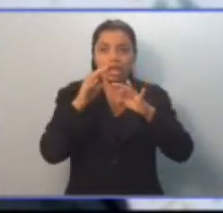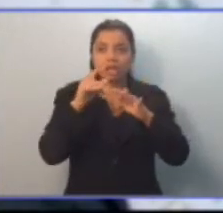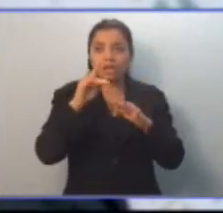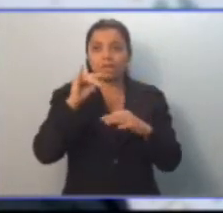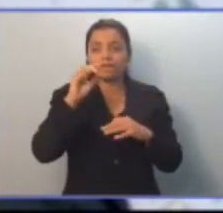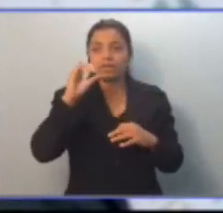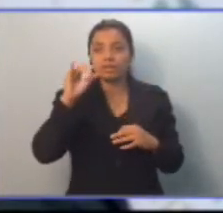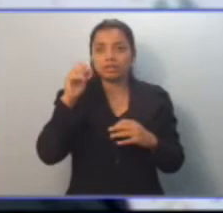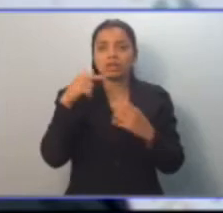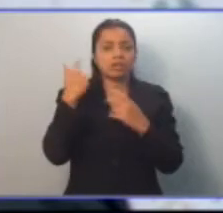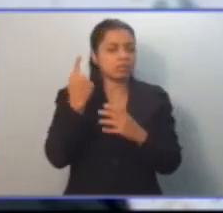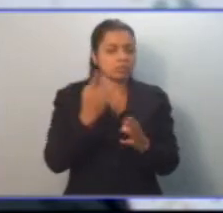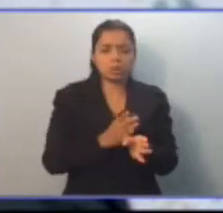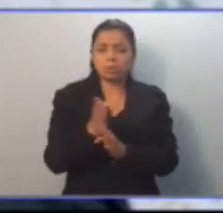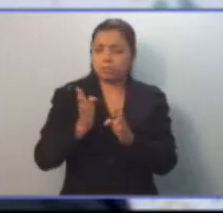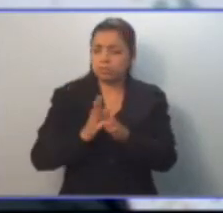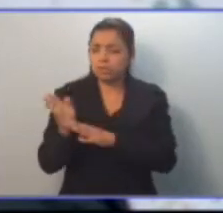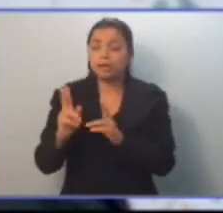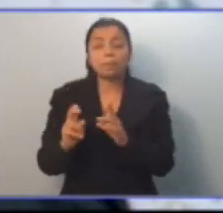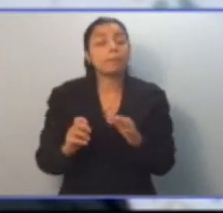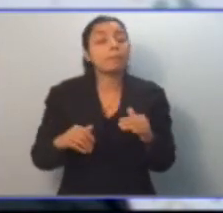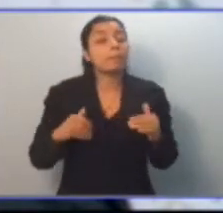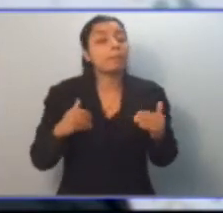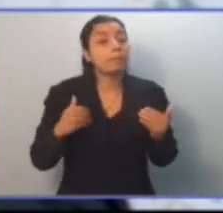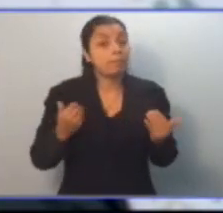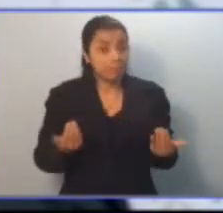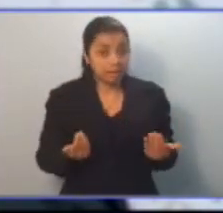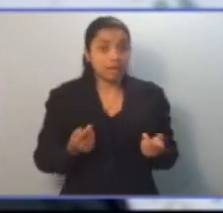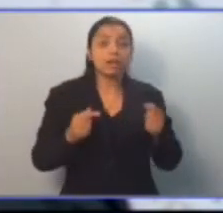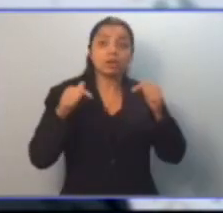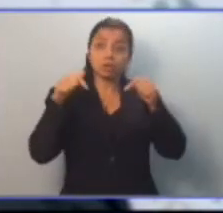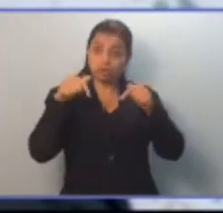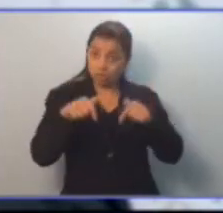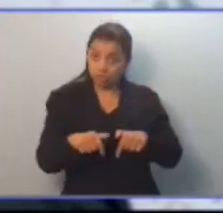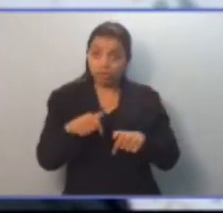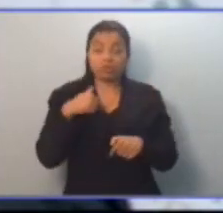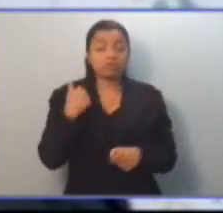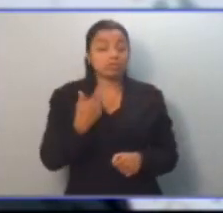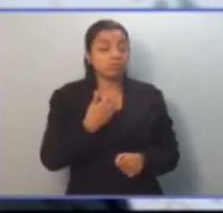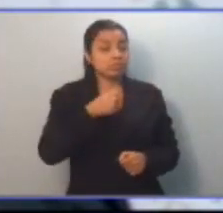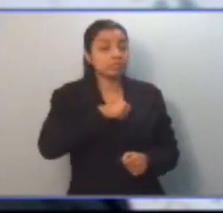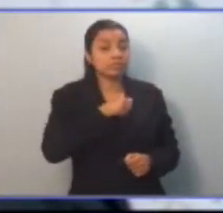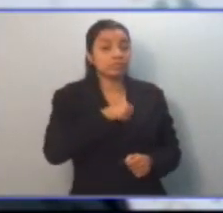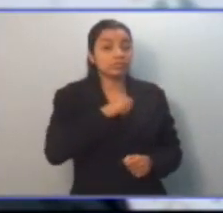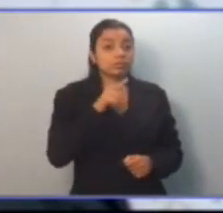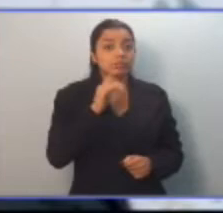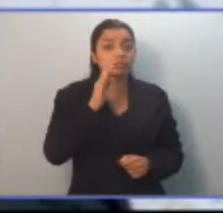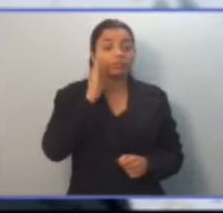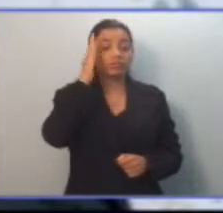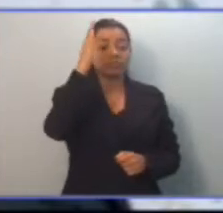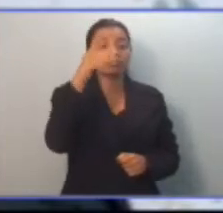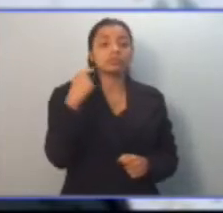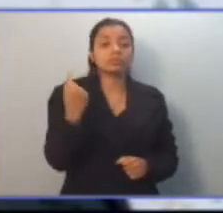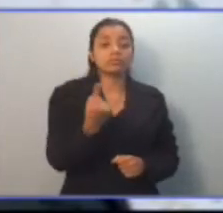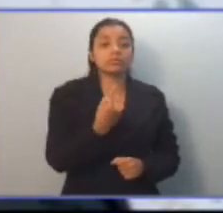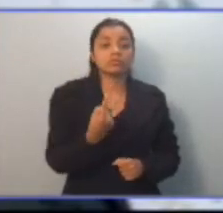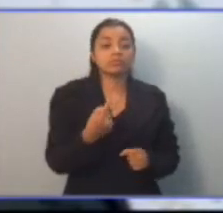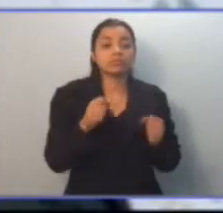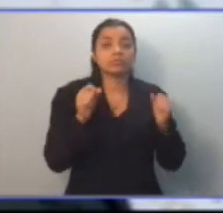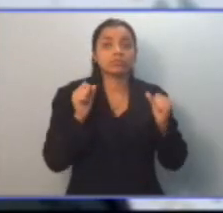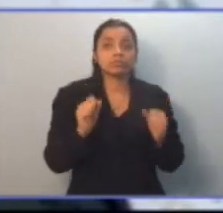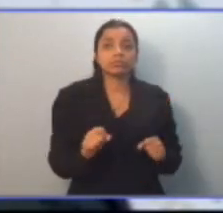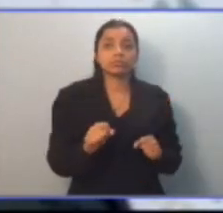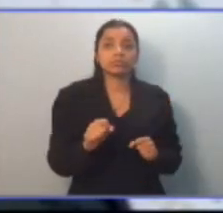diferentes áreas que fueron visualizados para lo que ahora estamos, para que en el futuro esas personas pasaran a ser